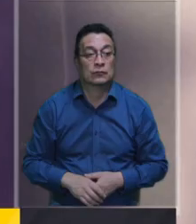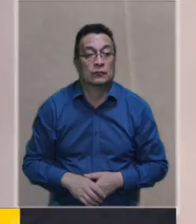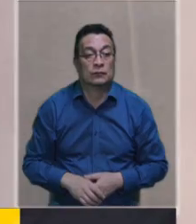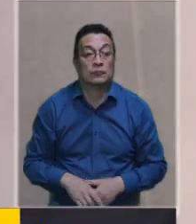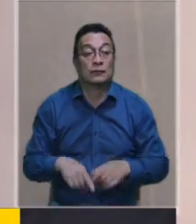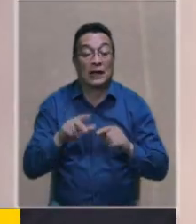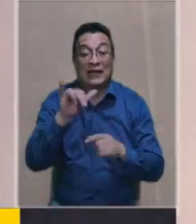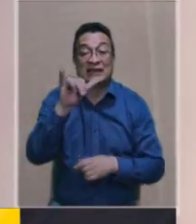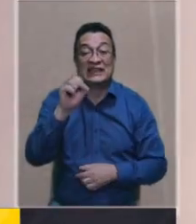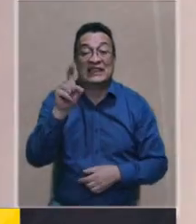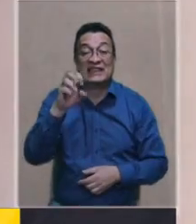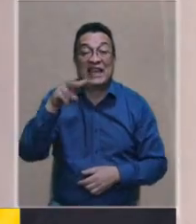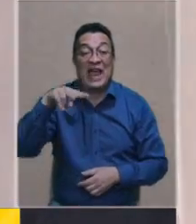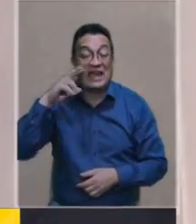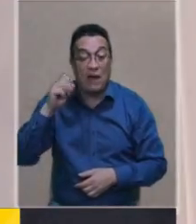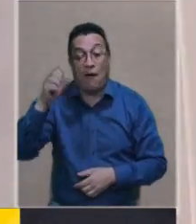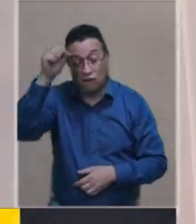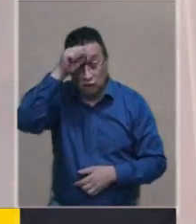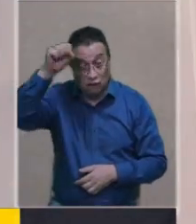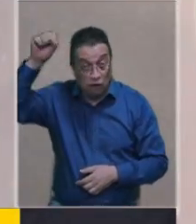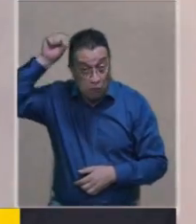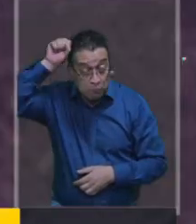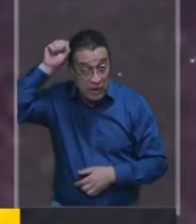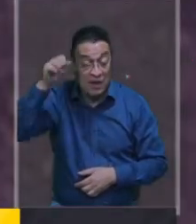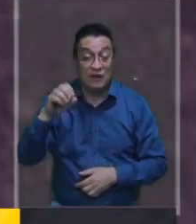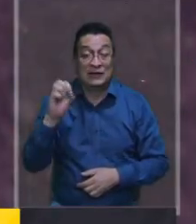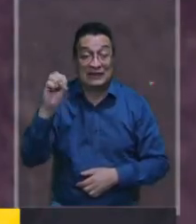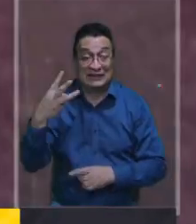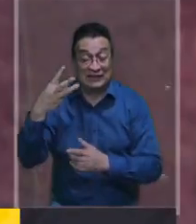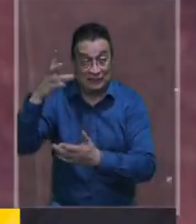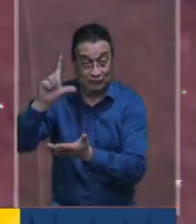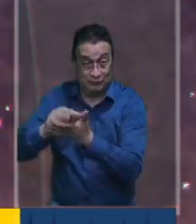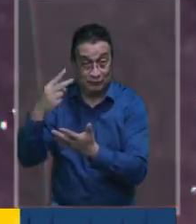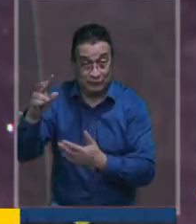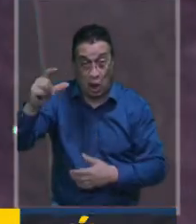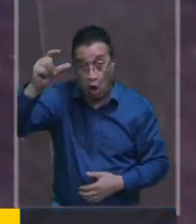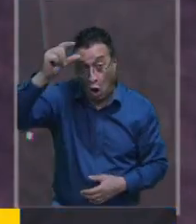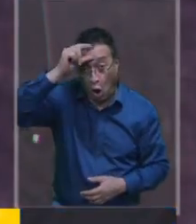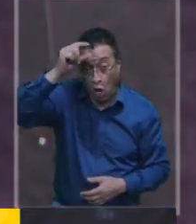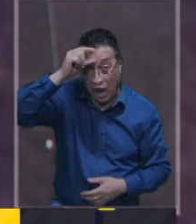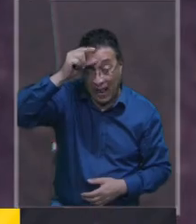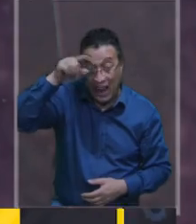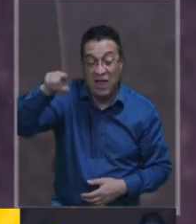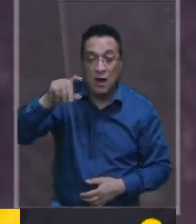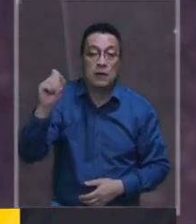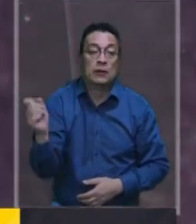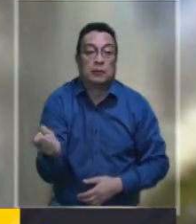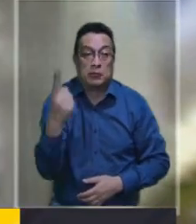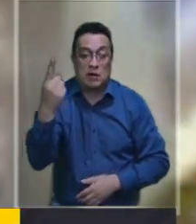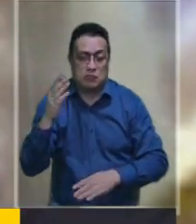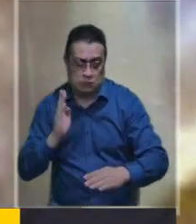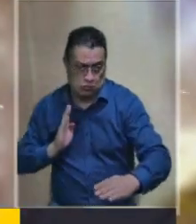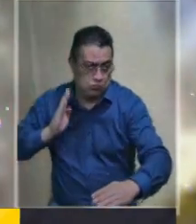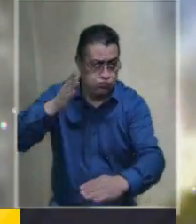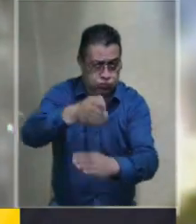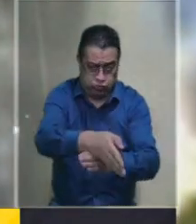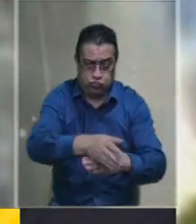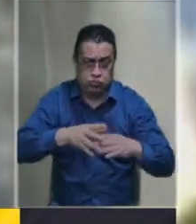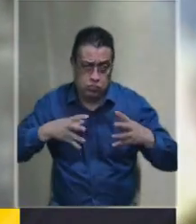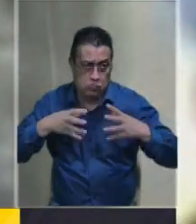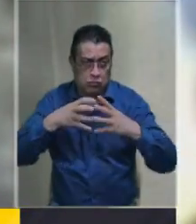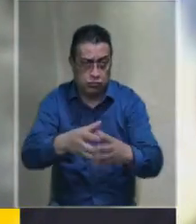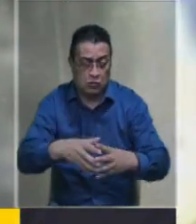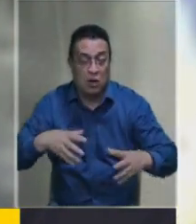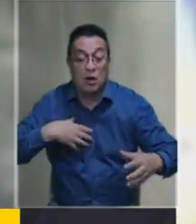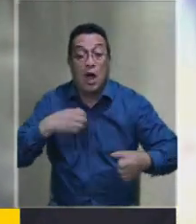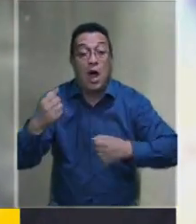Yesenia Muñoz Durán, bombera de la tercera compañía del Cuerpo de Bomberos de Coronel, fue una de las primeras en llegar a la emergencia. En una maniobra